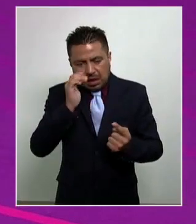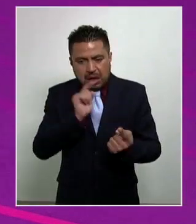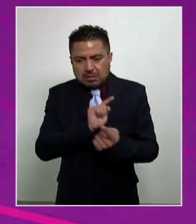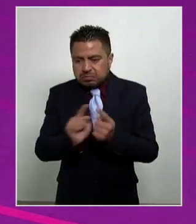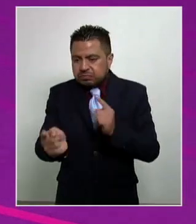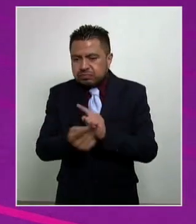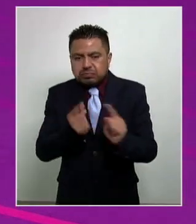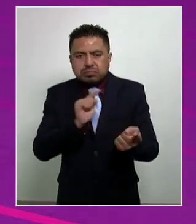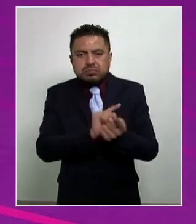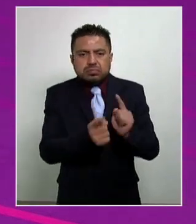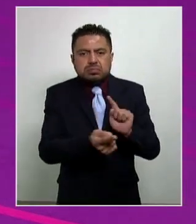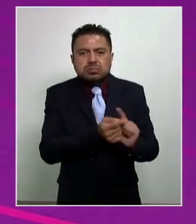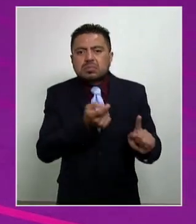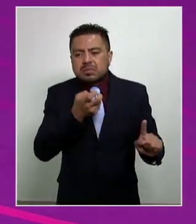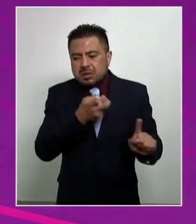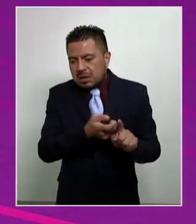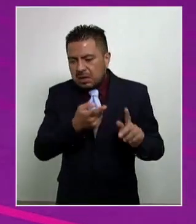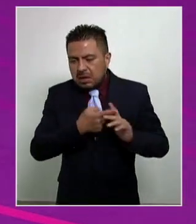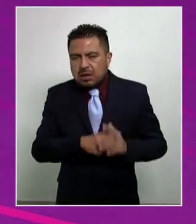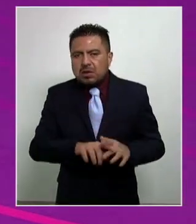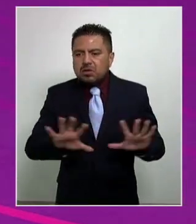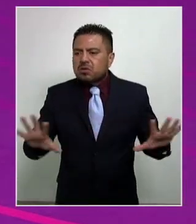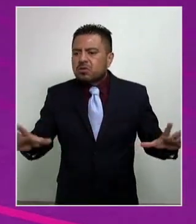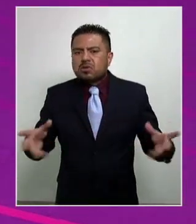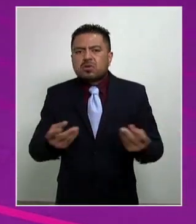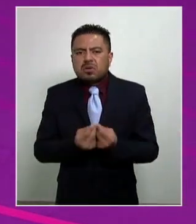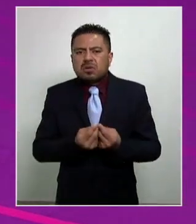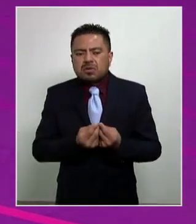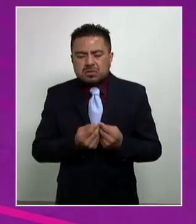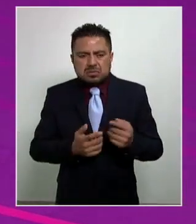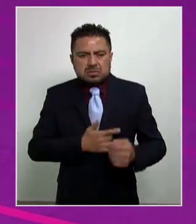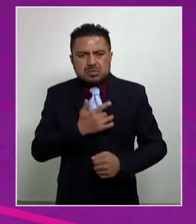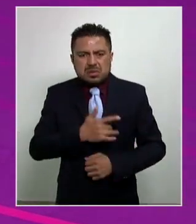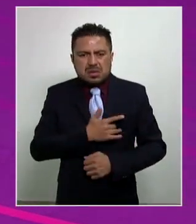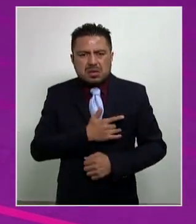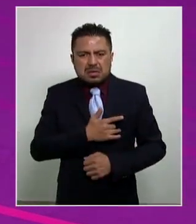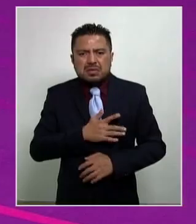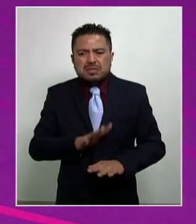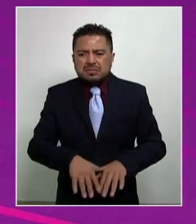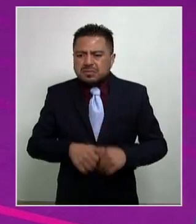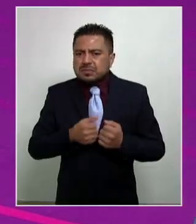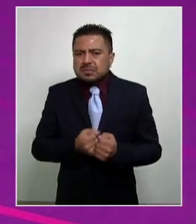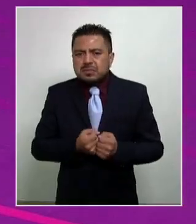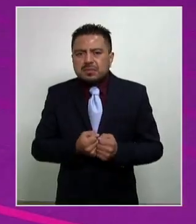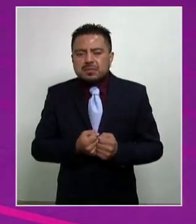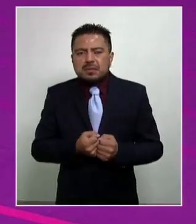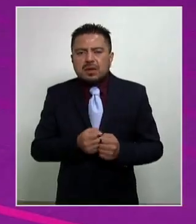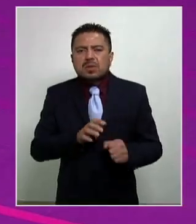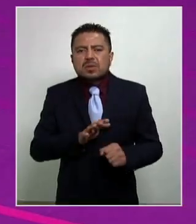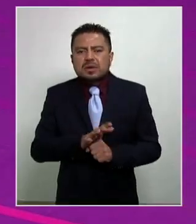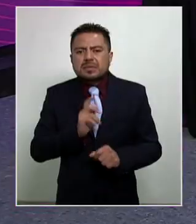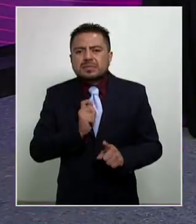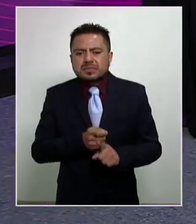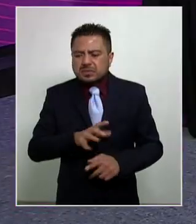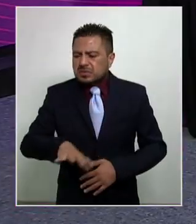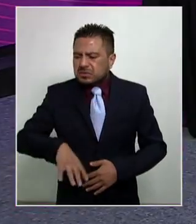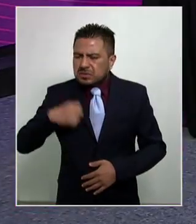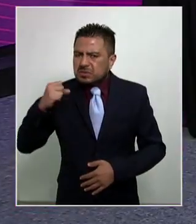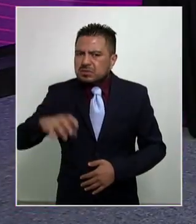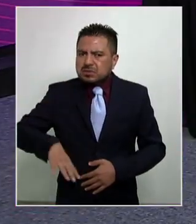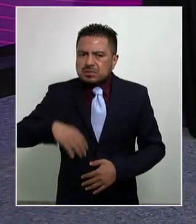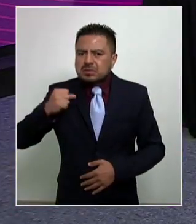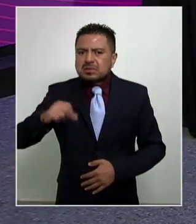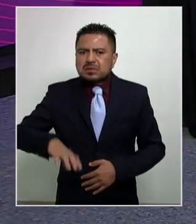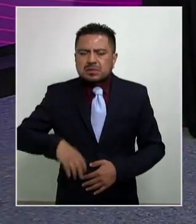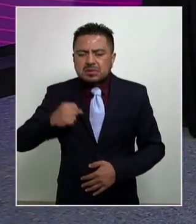y que a partir de eso todos estos prejuicios, con una fuerte, con esfuerzos, ¿no?, así de